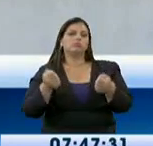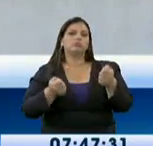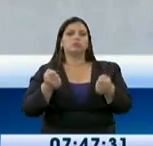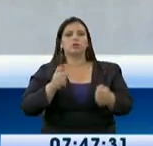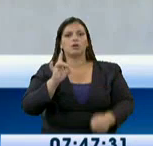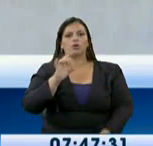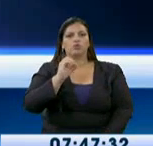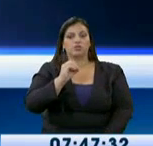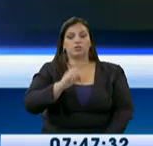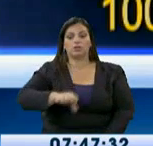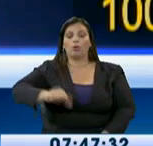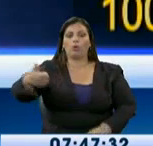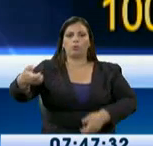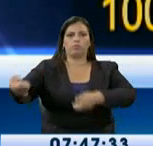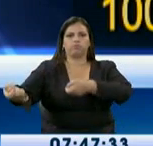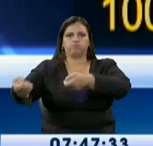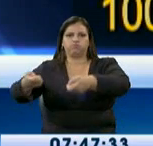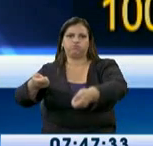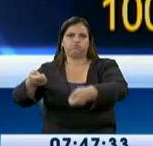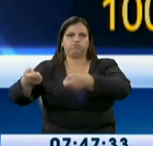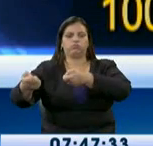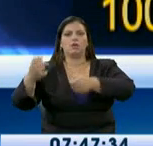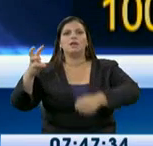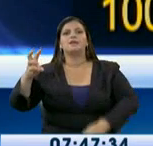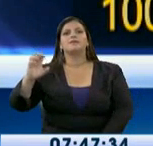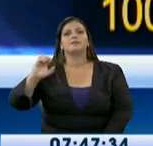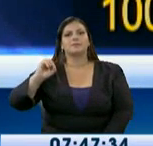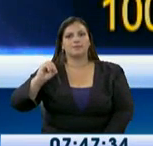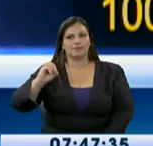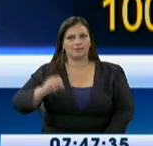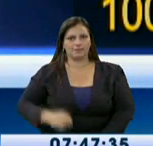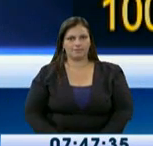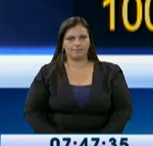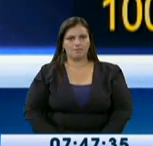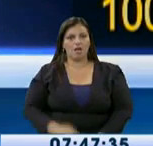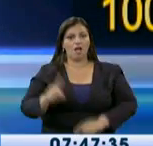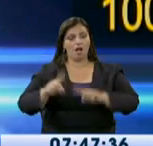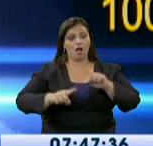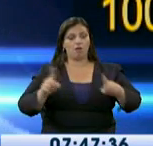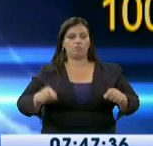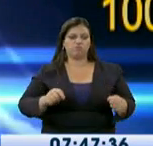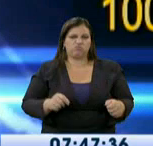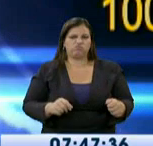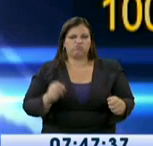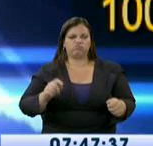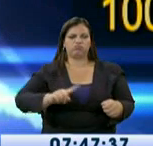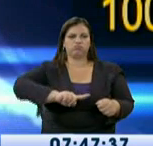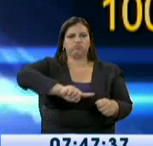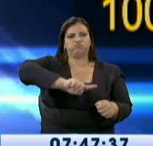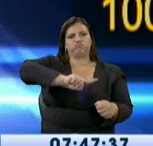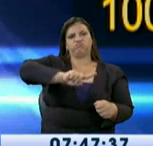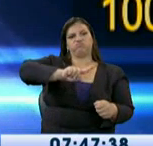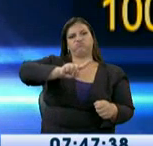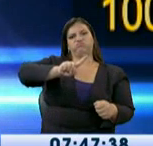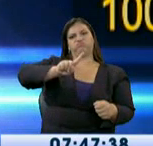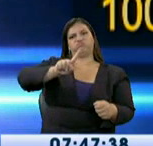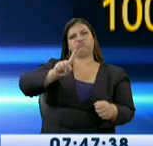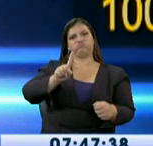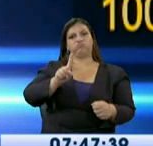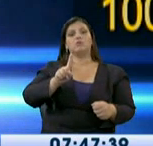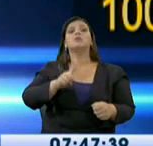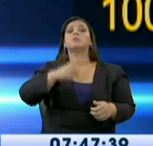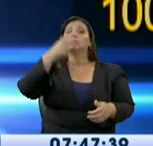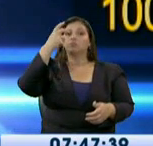livianos, 60 pesados. La sanción solo por sobrepasar el rango permitido entre los 100 y 130 kilómetros por hora es de